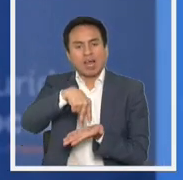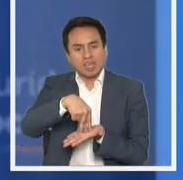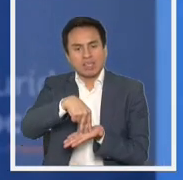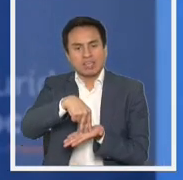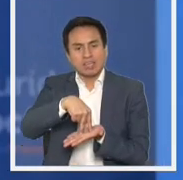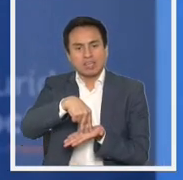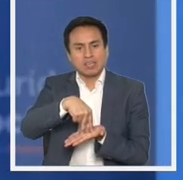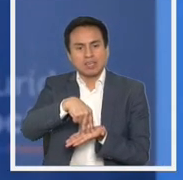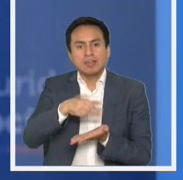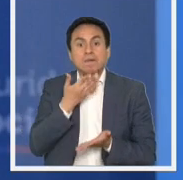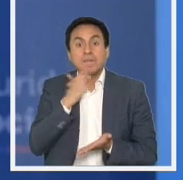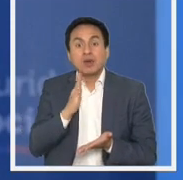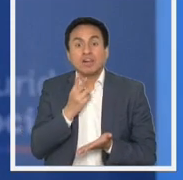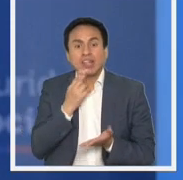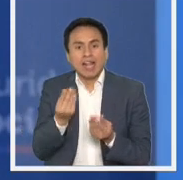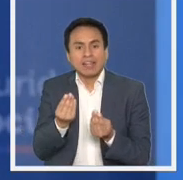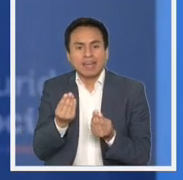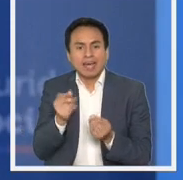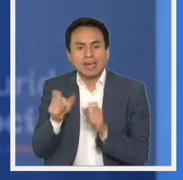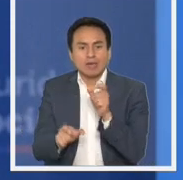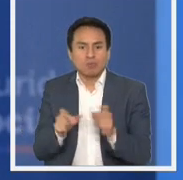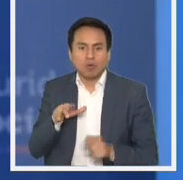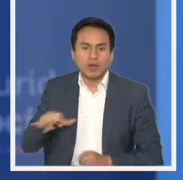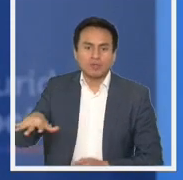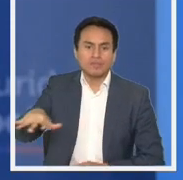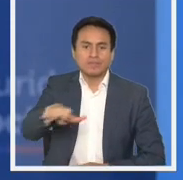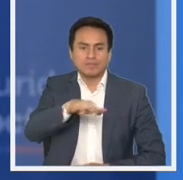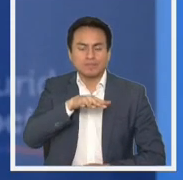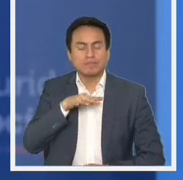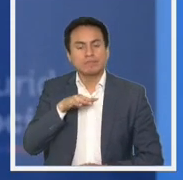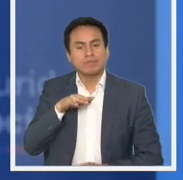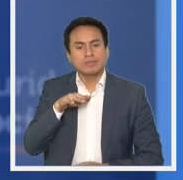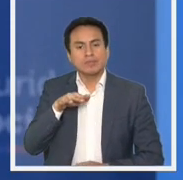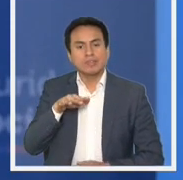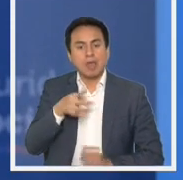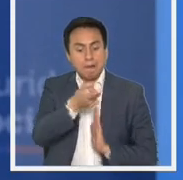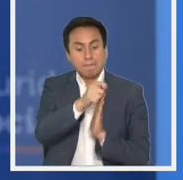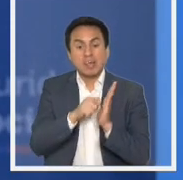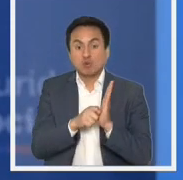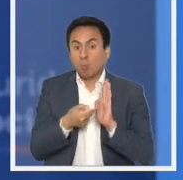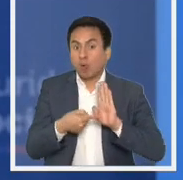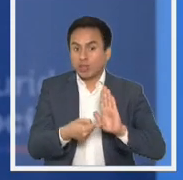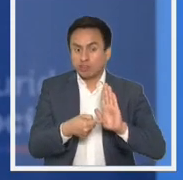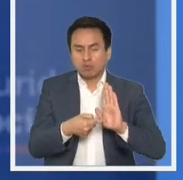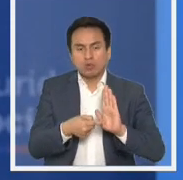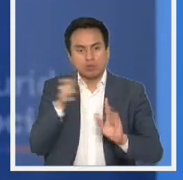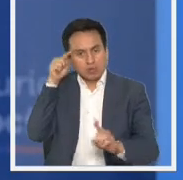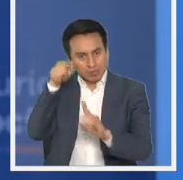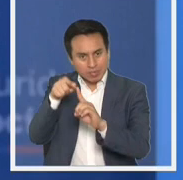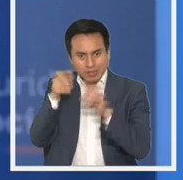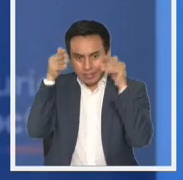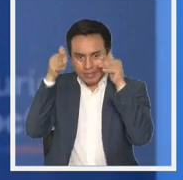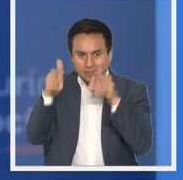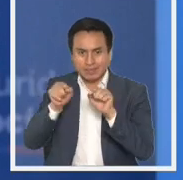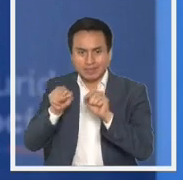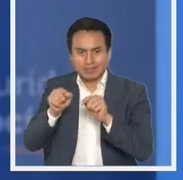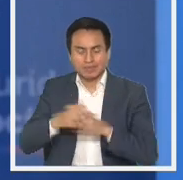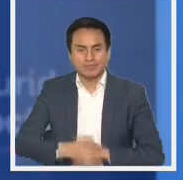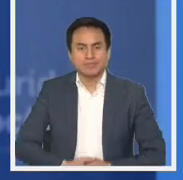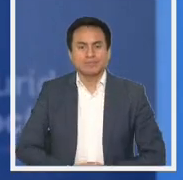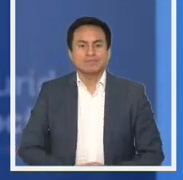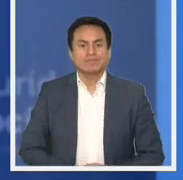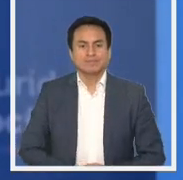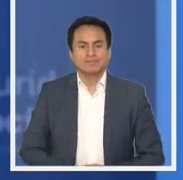es para mejorar la calidad de vida de nuestro pueblo y nuestro presupuesto se enfoca justamente En esa dirección